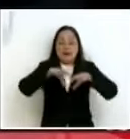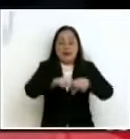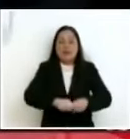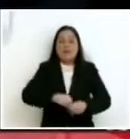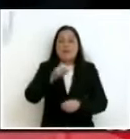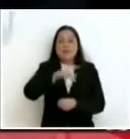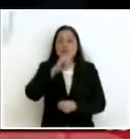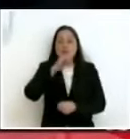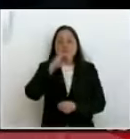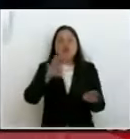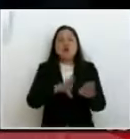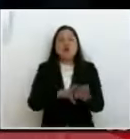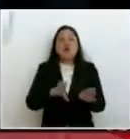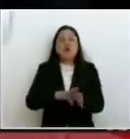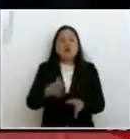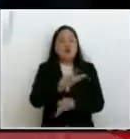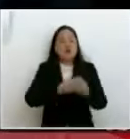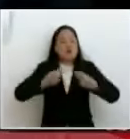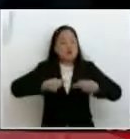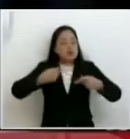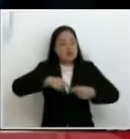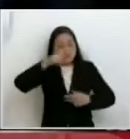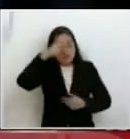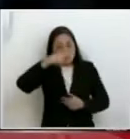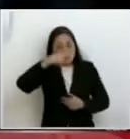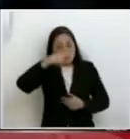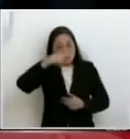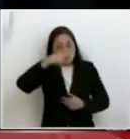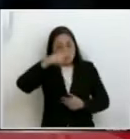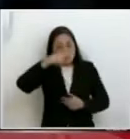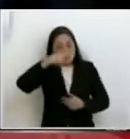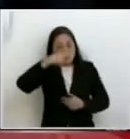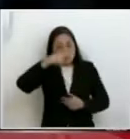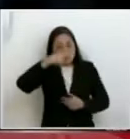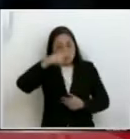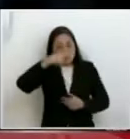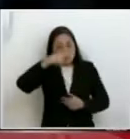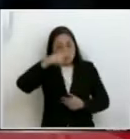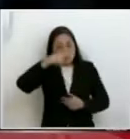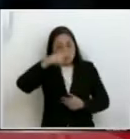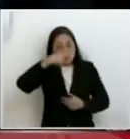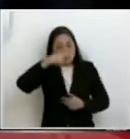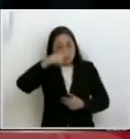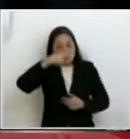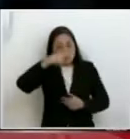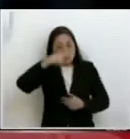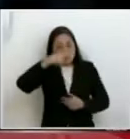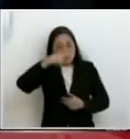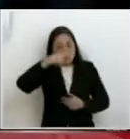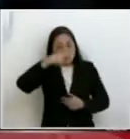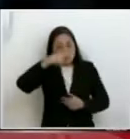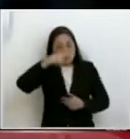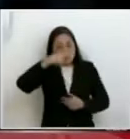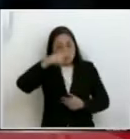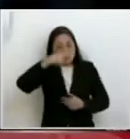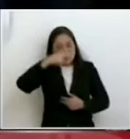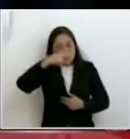judicial la paguemos los mexicanos con nuestros impuestos. Bueno, amigos, así esta senadora